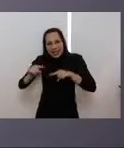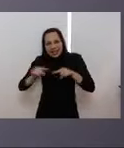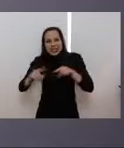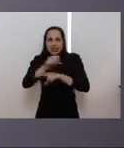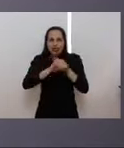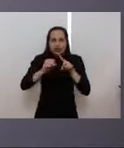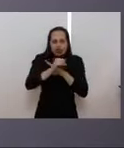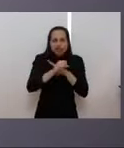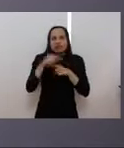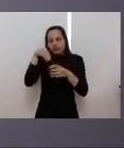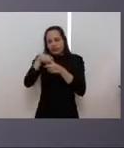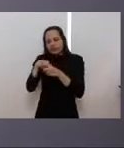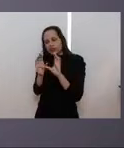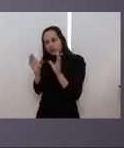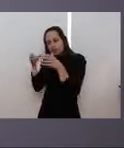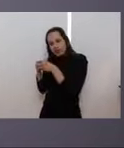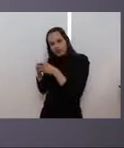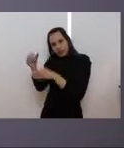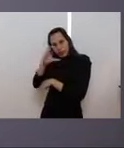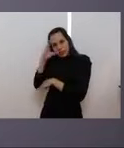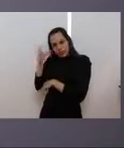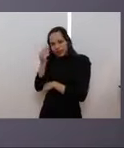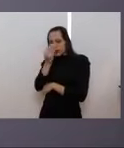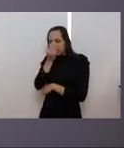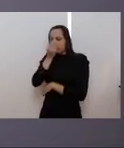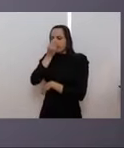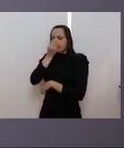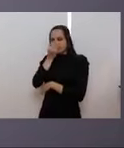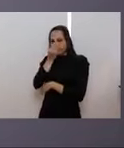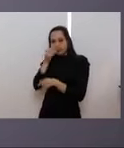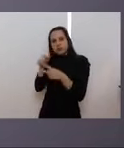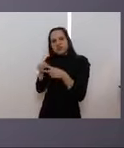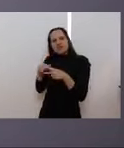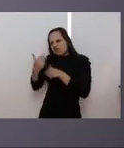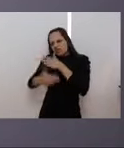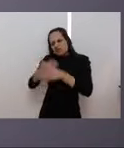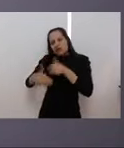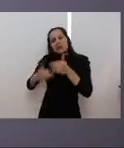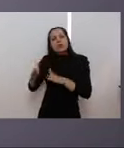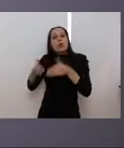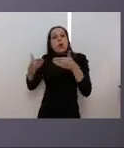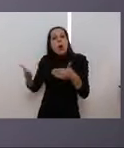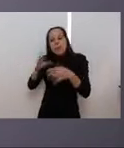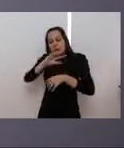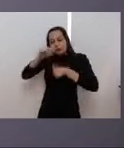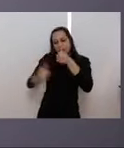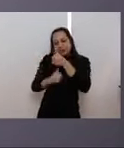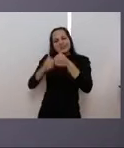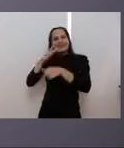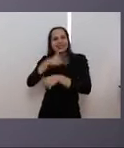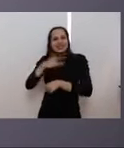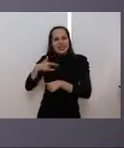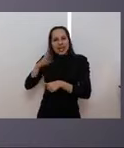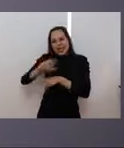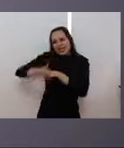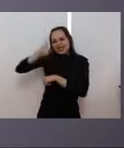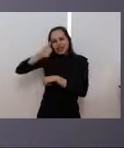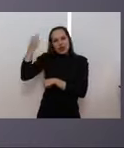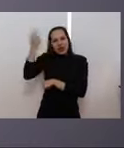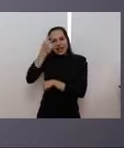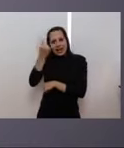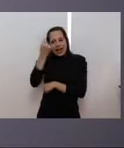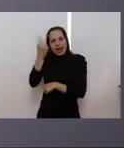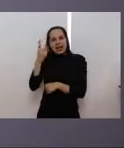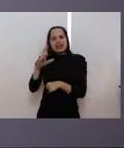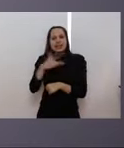miembro de la sociedad colombiana de anestesiología se ha desempeñado como subdirector de salud de la dirección general de sanidad militar